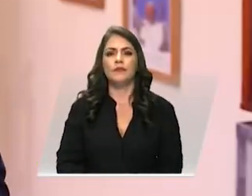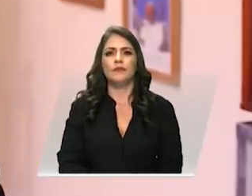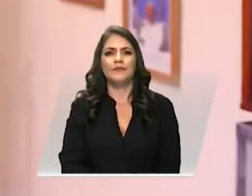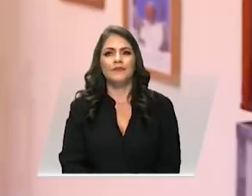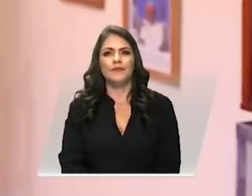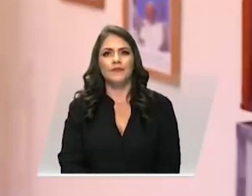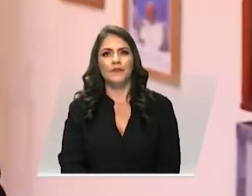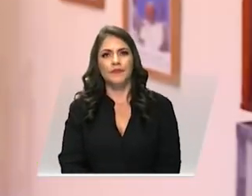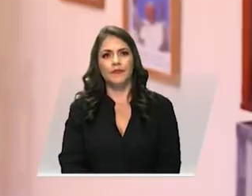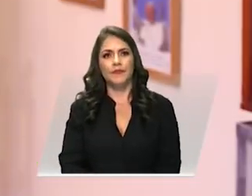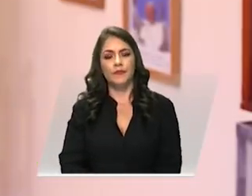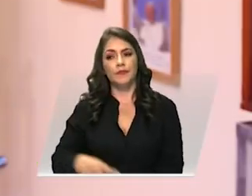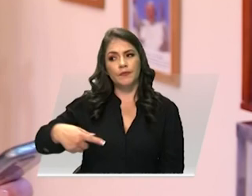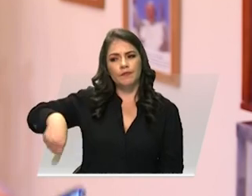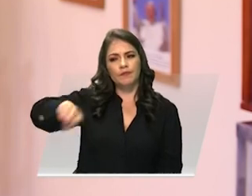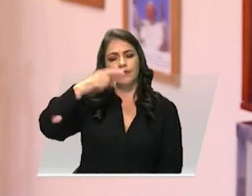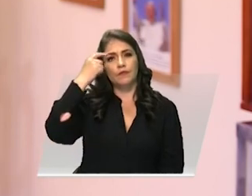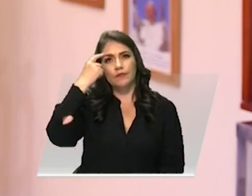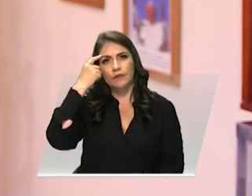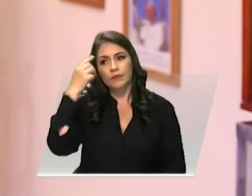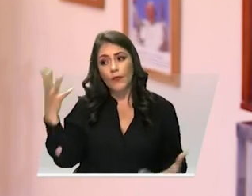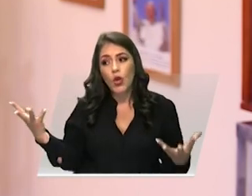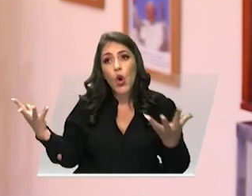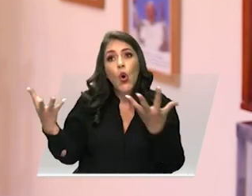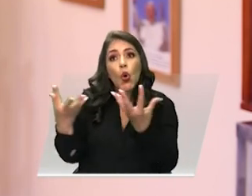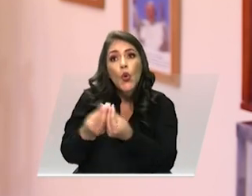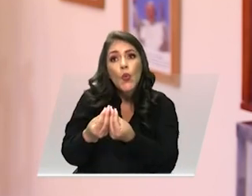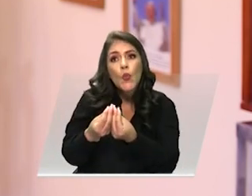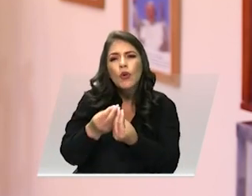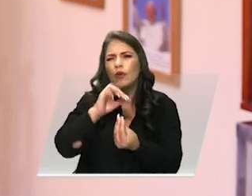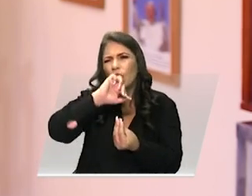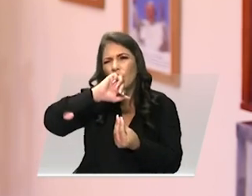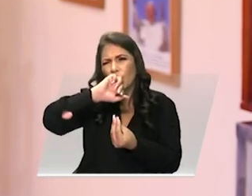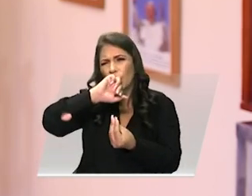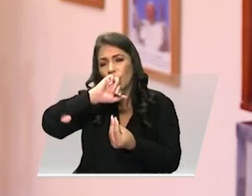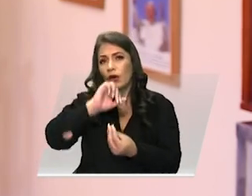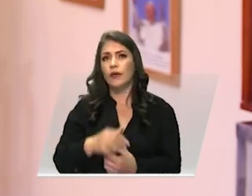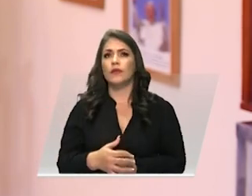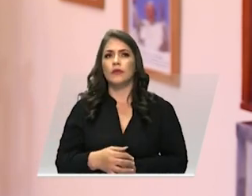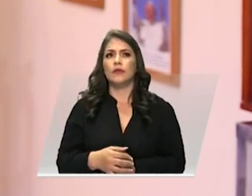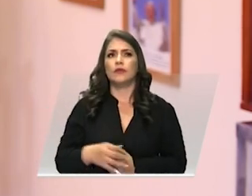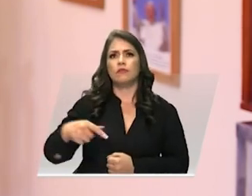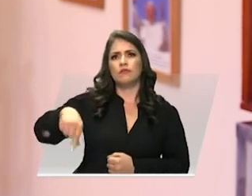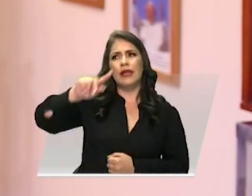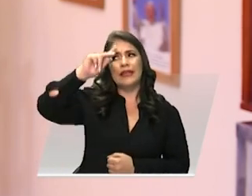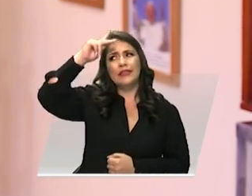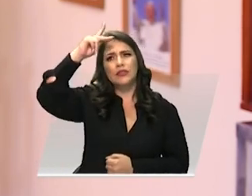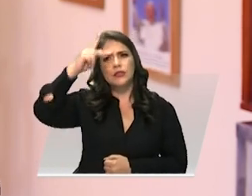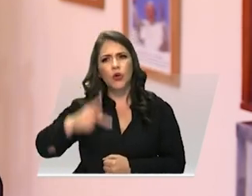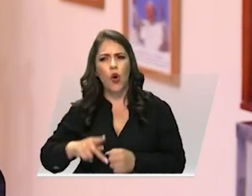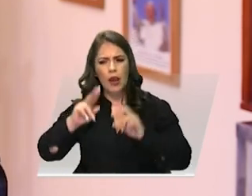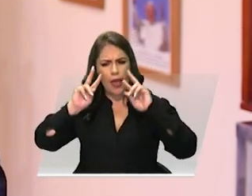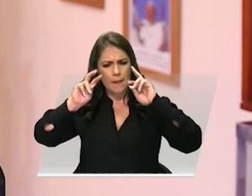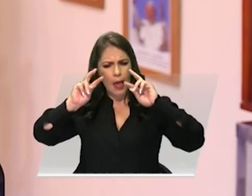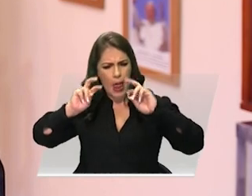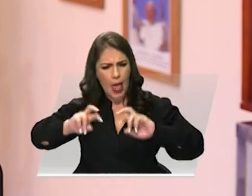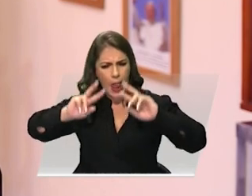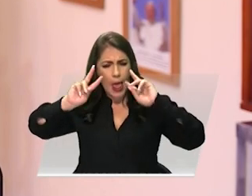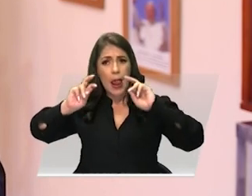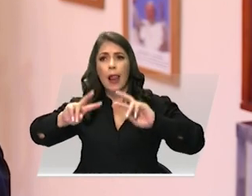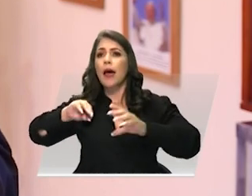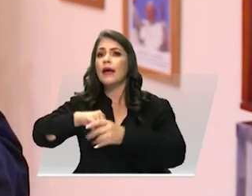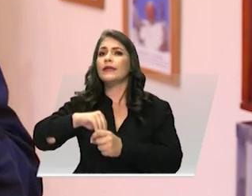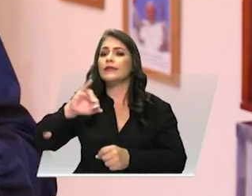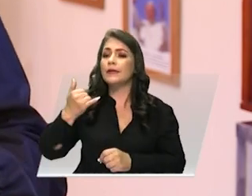Compañeros y televidentes, y es que hay todo un equipo en Roma, precisamente validando toda esta historia de Monseñor Miguel Ángel Builes. Además,